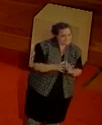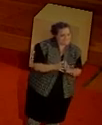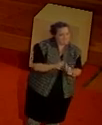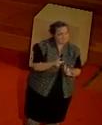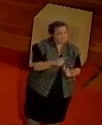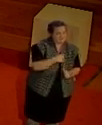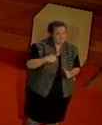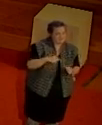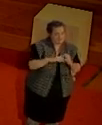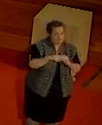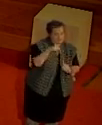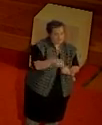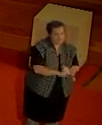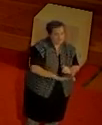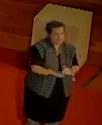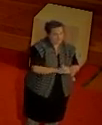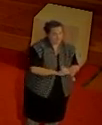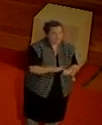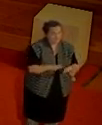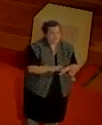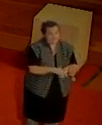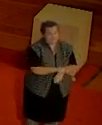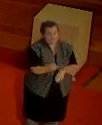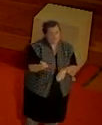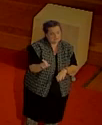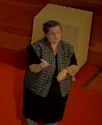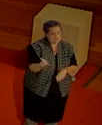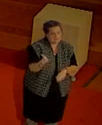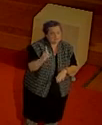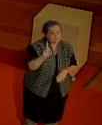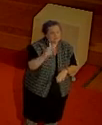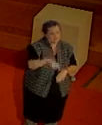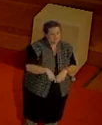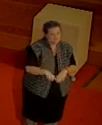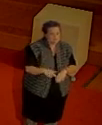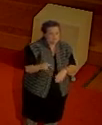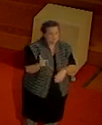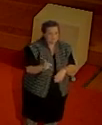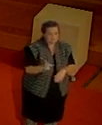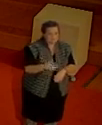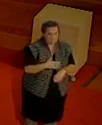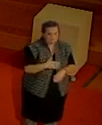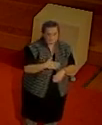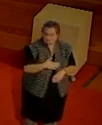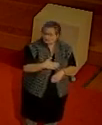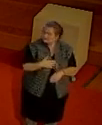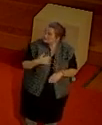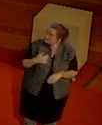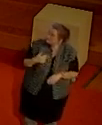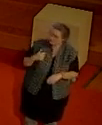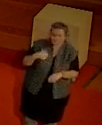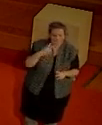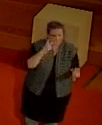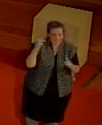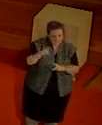China y el mar del este de China es decir si nos colocamos eh entiendo que el cursor se ve por donde yo lo